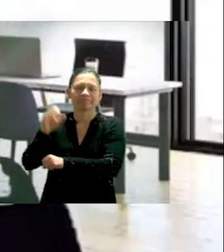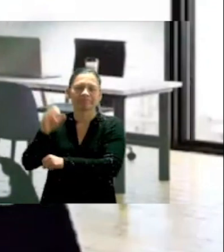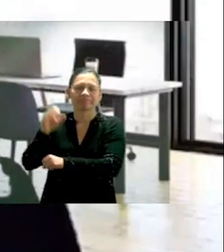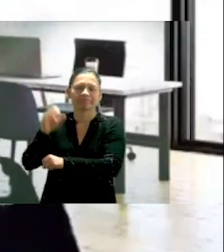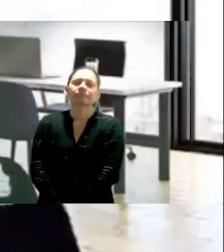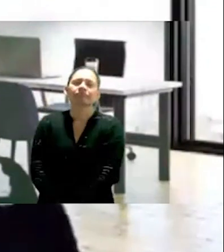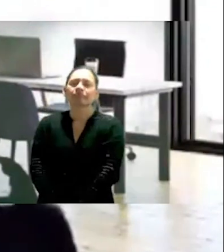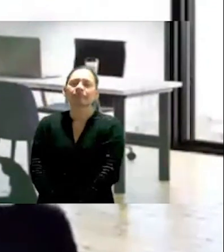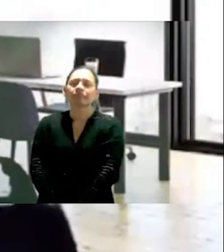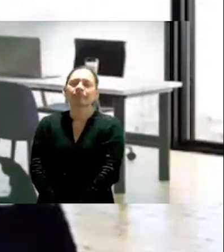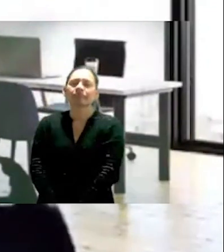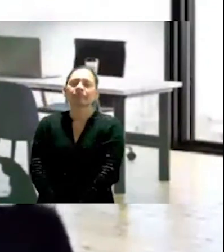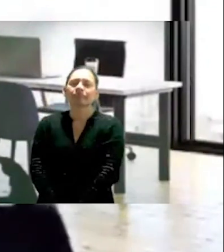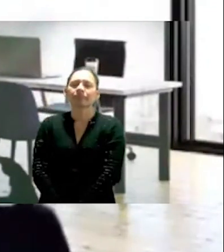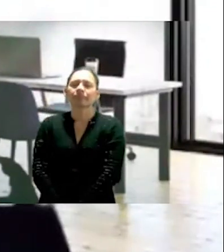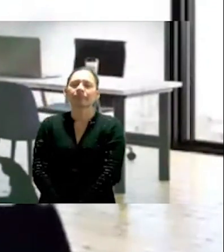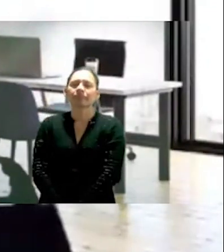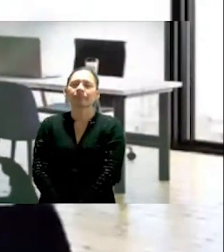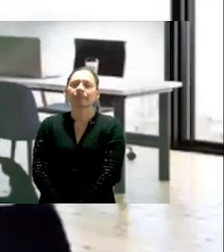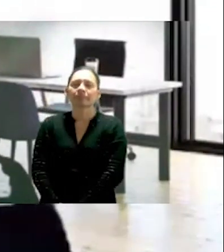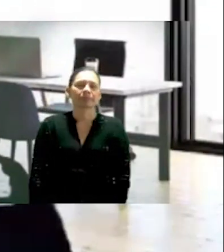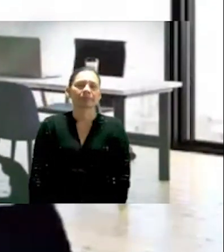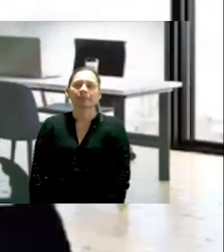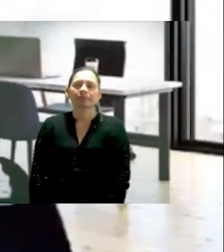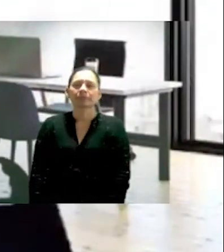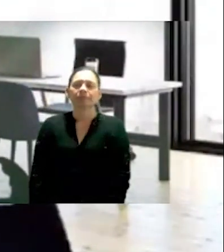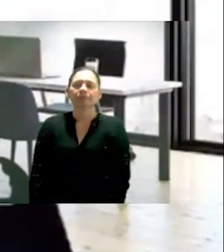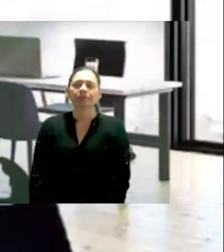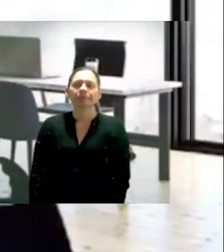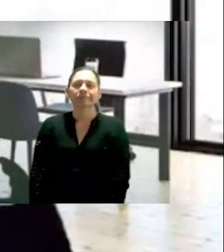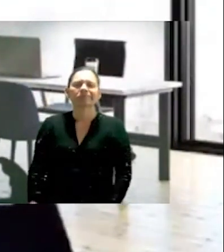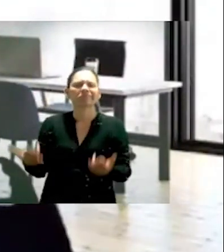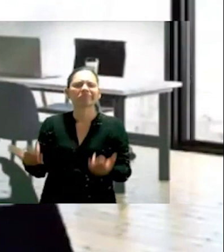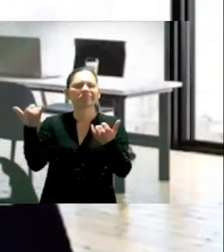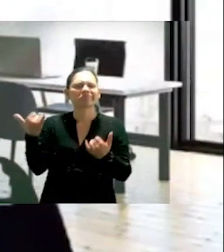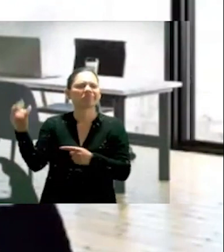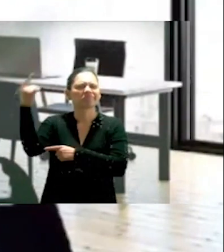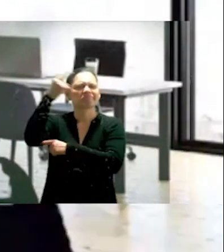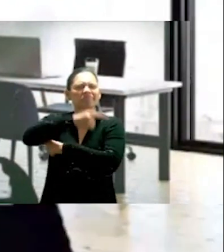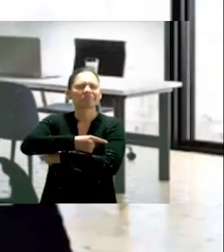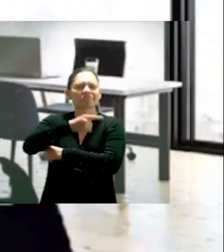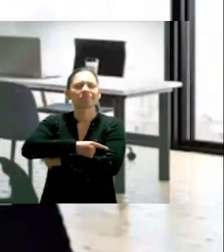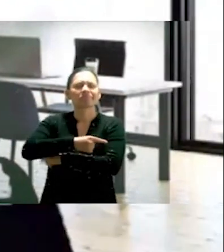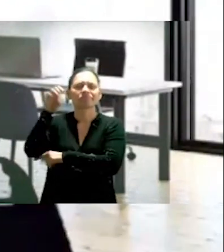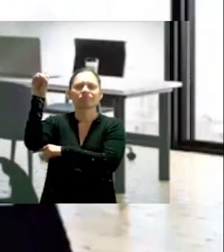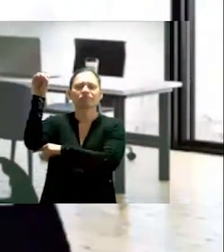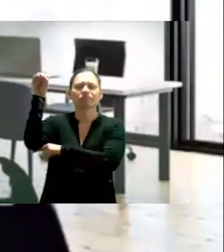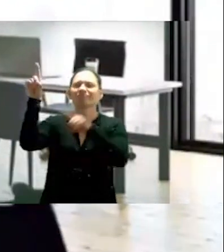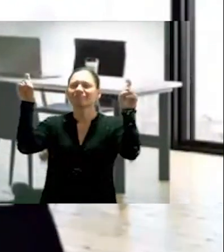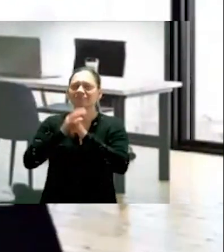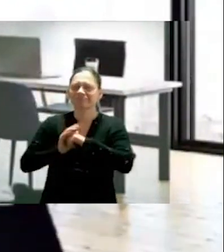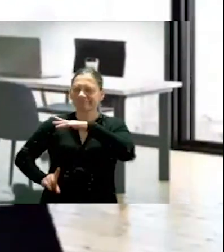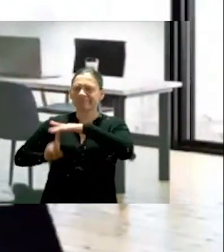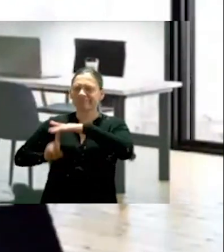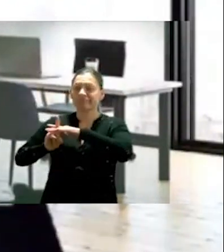la 17ª conferencia de este ciclo denominada Surgimiento, Evolución y Desarrollo de la Acción de Tutela